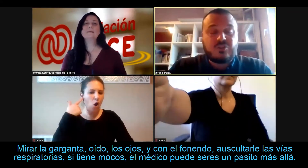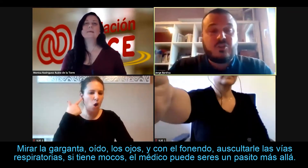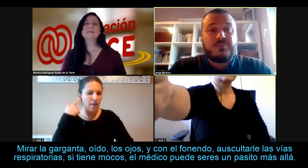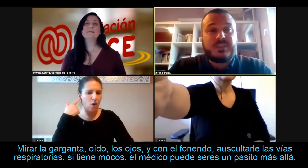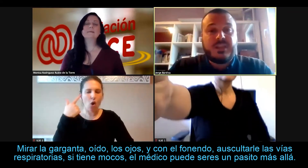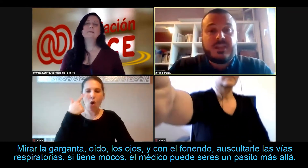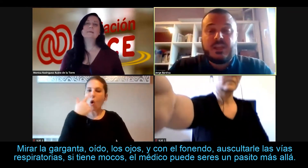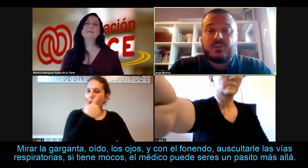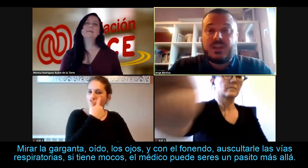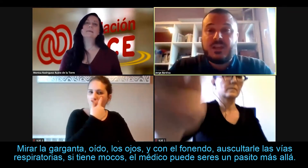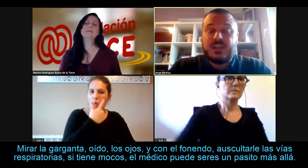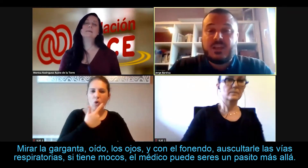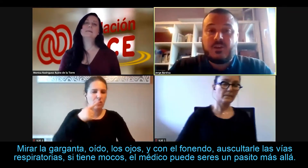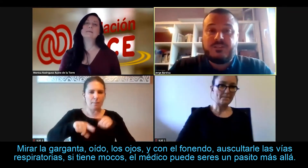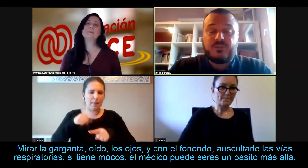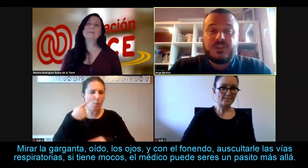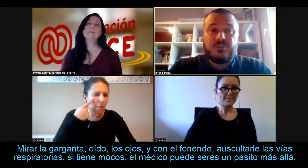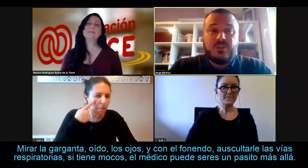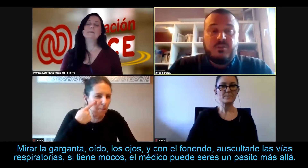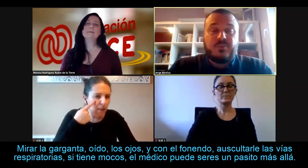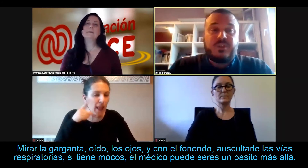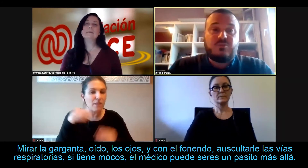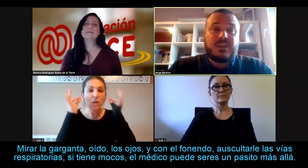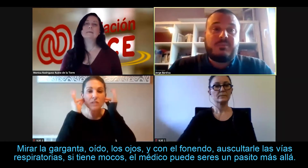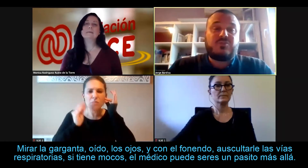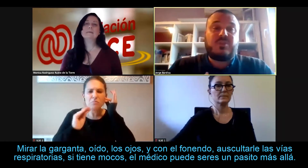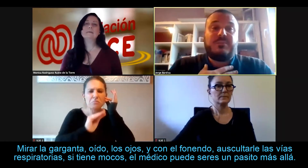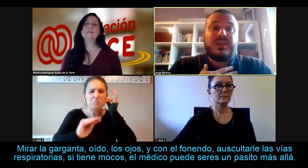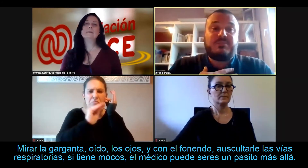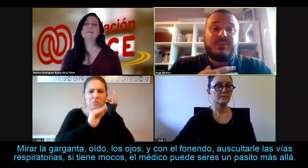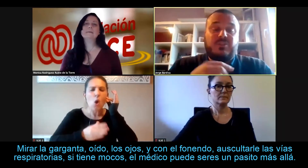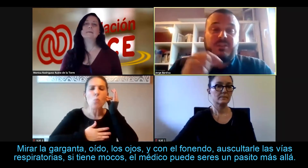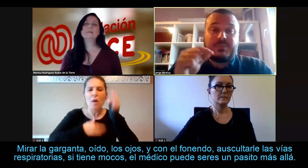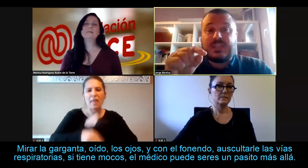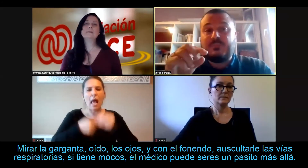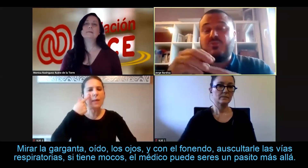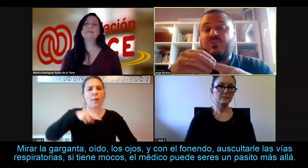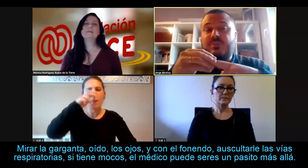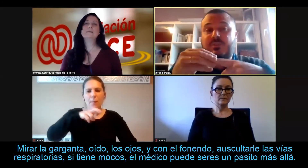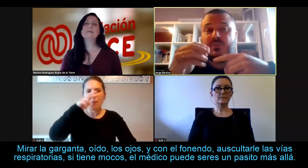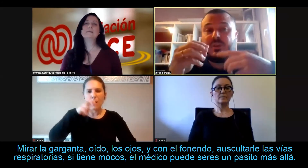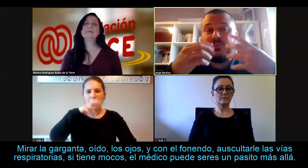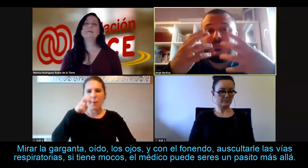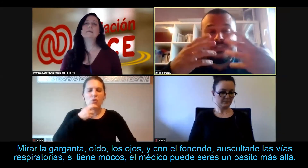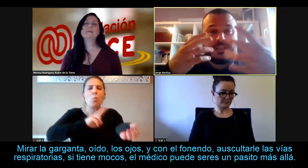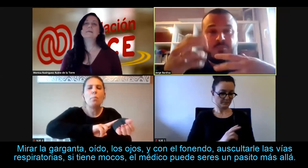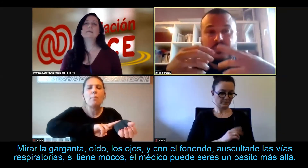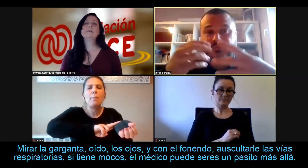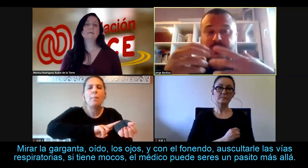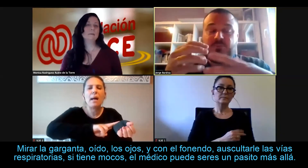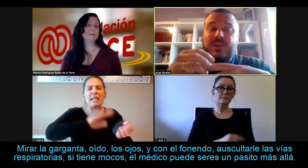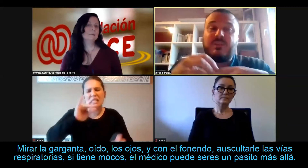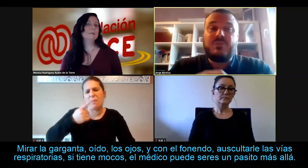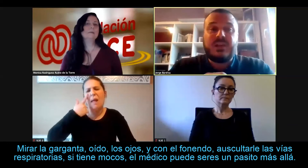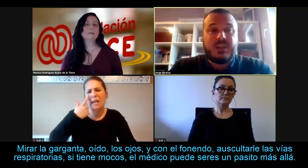ojos, lo que pueda tener, y con el fonendo poder auscultarle pues, todas las vías respiratorias más allá del pulsiosímetro, ¿no? Que puedes ver si tiene mocos, pero si